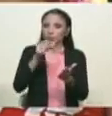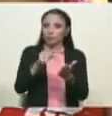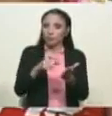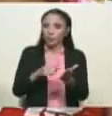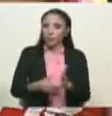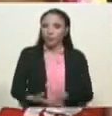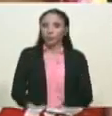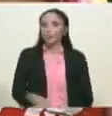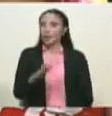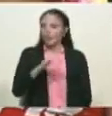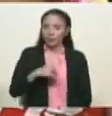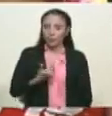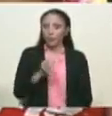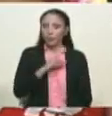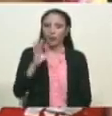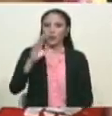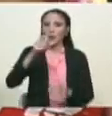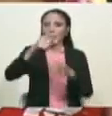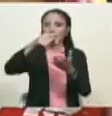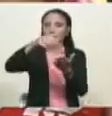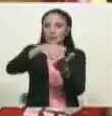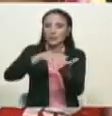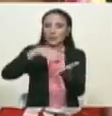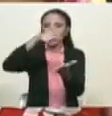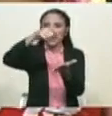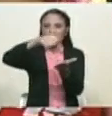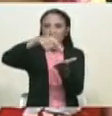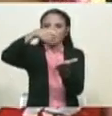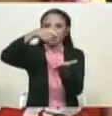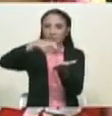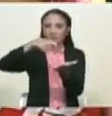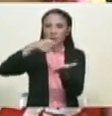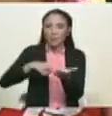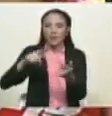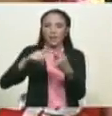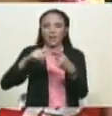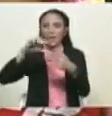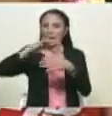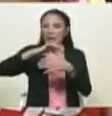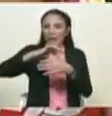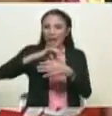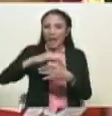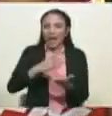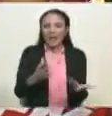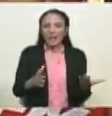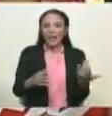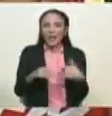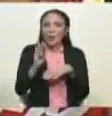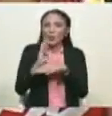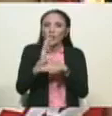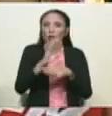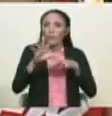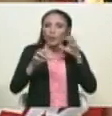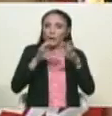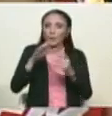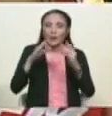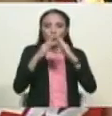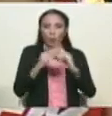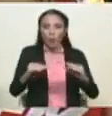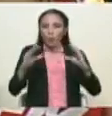que es posible hacerlo, producir semilla, producir proteína animal, producir hortalizas, producir alimento balanceado